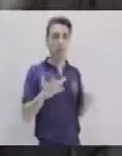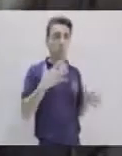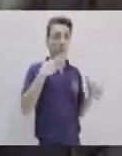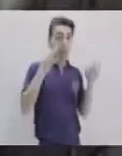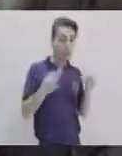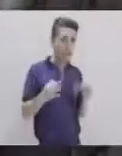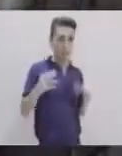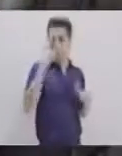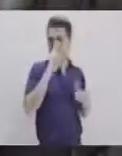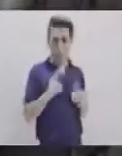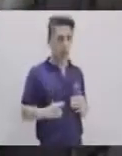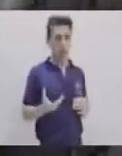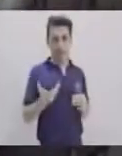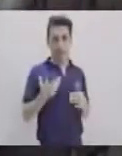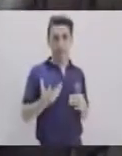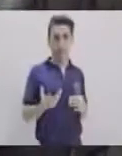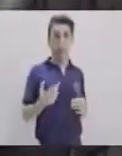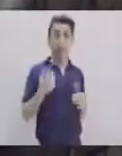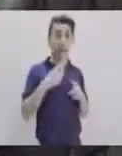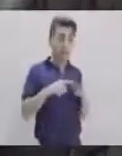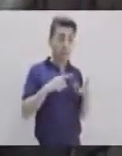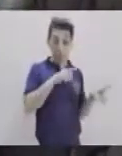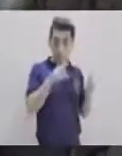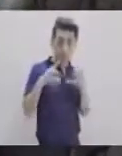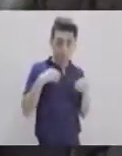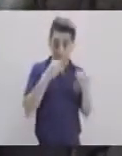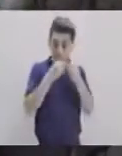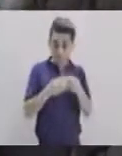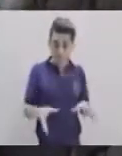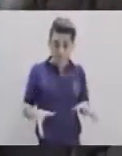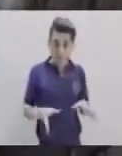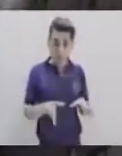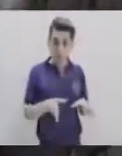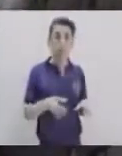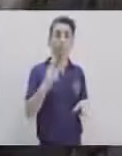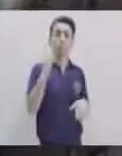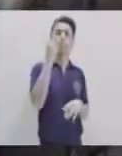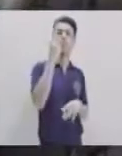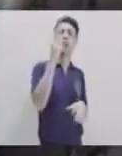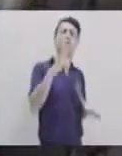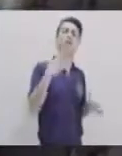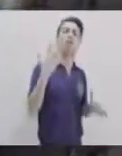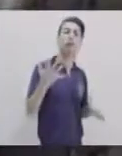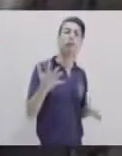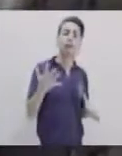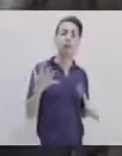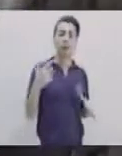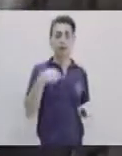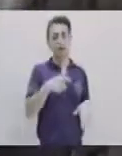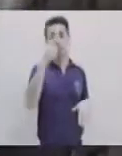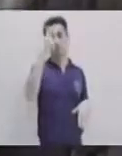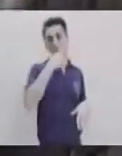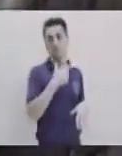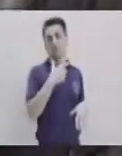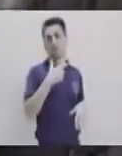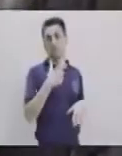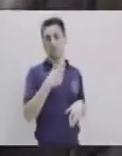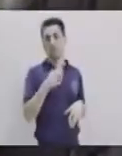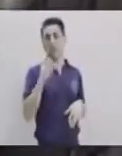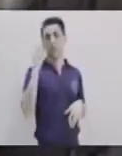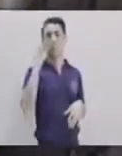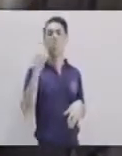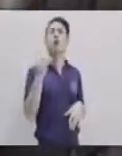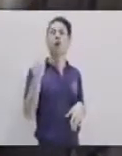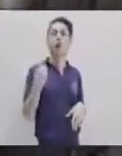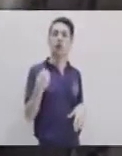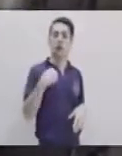una pérdida, nunca, nunca. Pero cuando hay una pérdida, lo primero que siente un ser humano es la culpabilidad. ¿Por